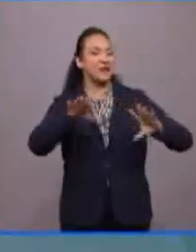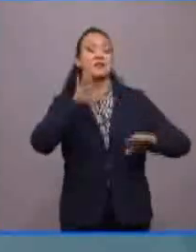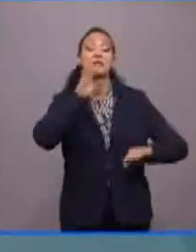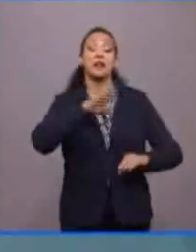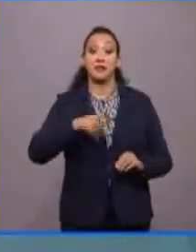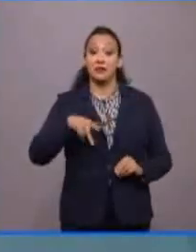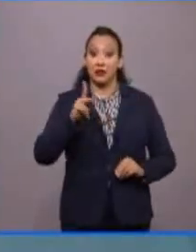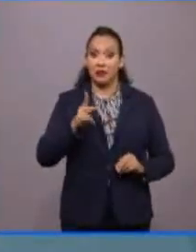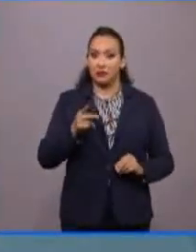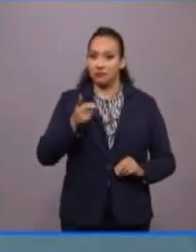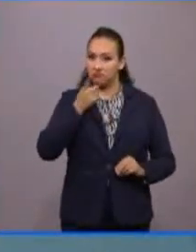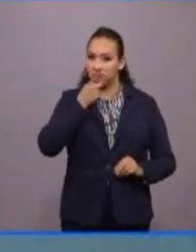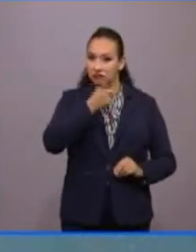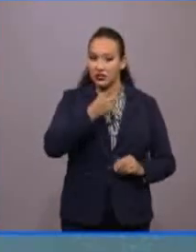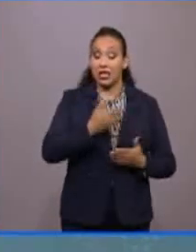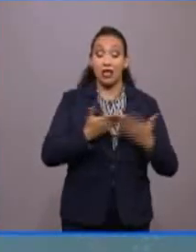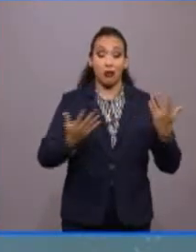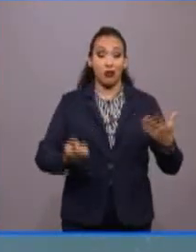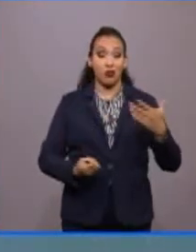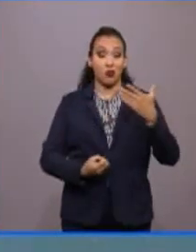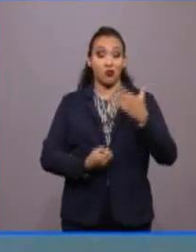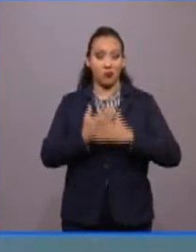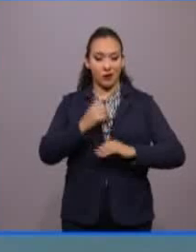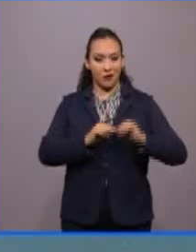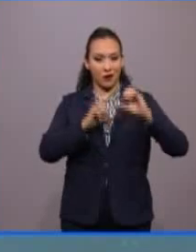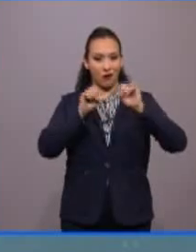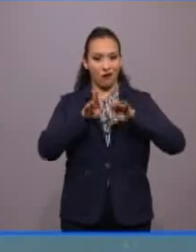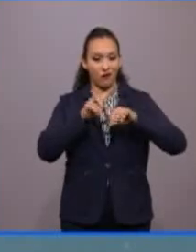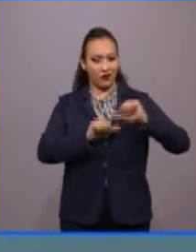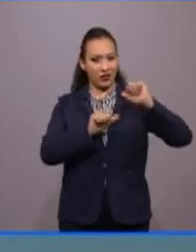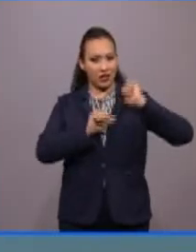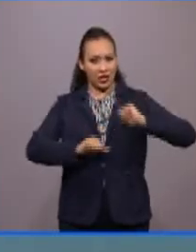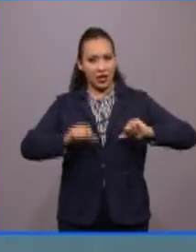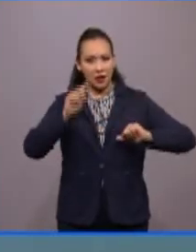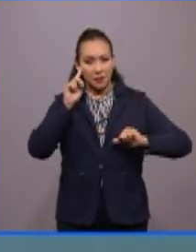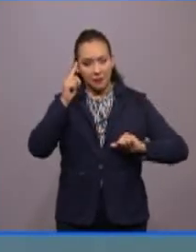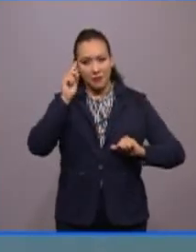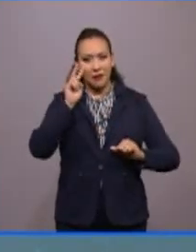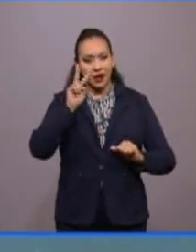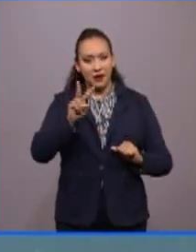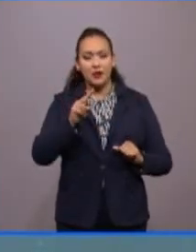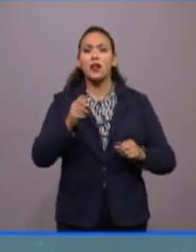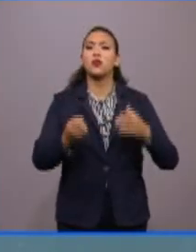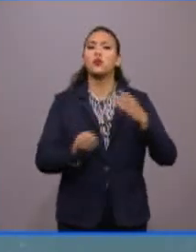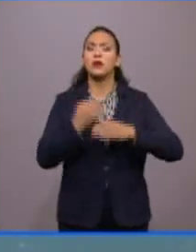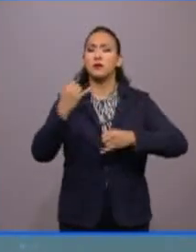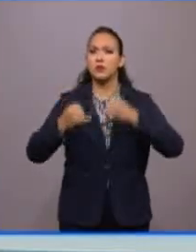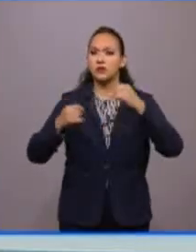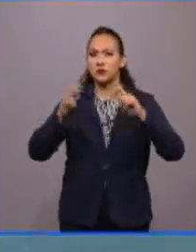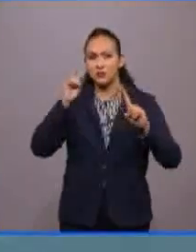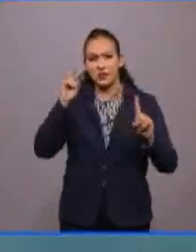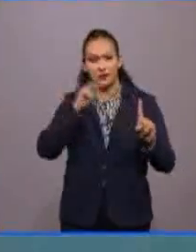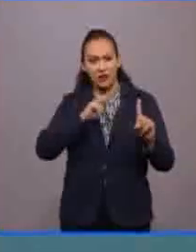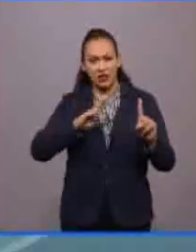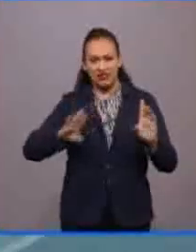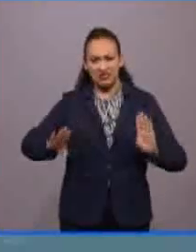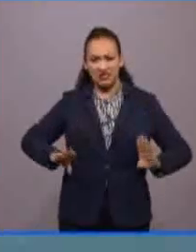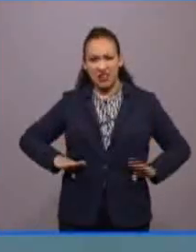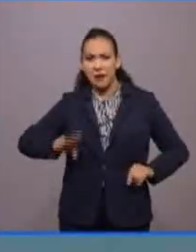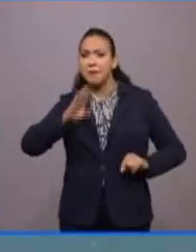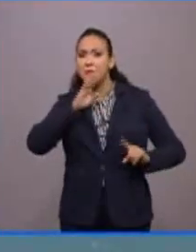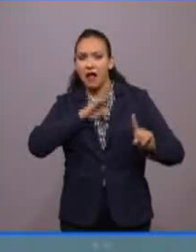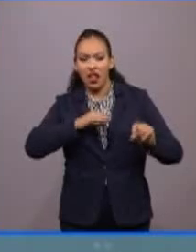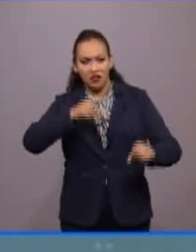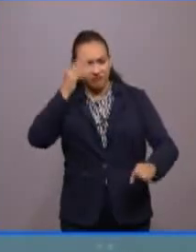ha señalado que será función del nuevo Tribunal de Disciplina Judicial sancionar a las personas juzgadoras por malas conductas, aunque no